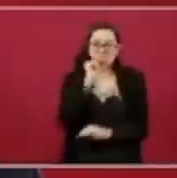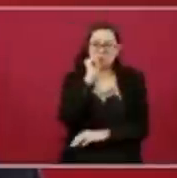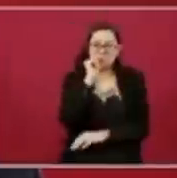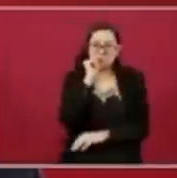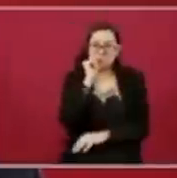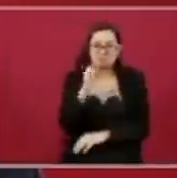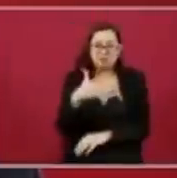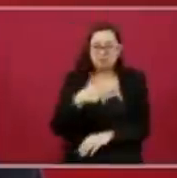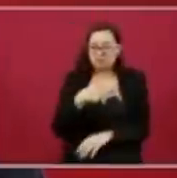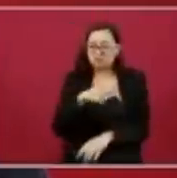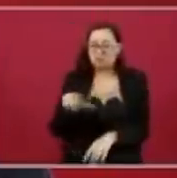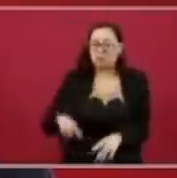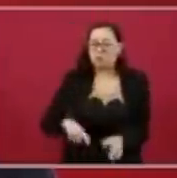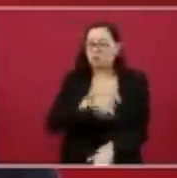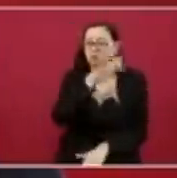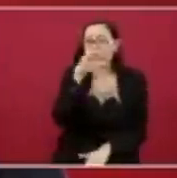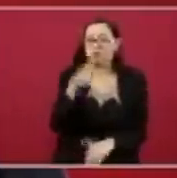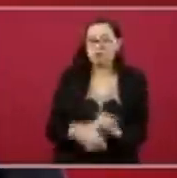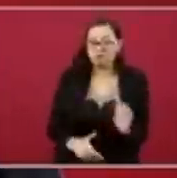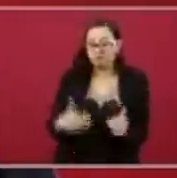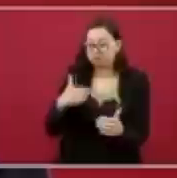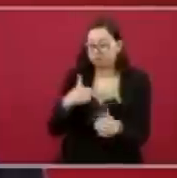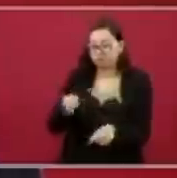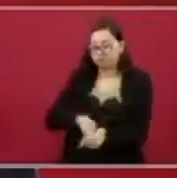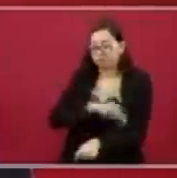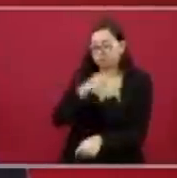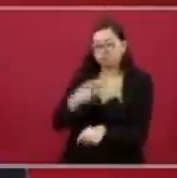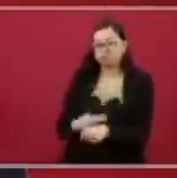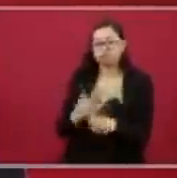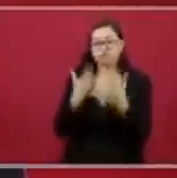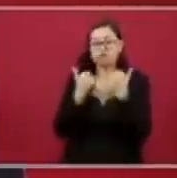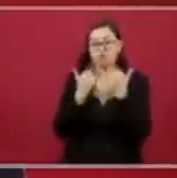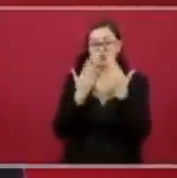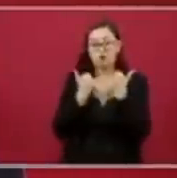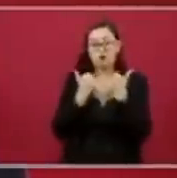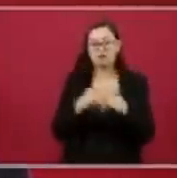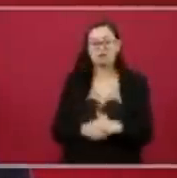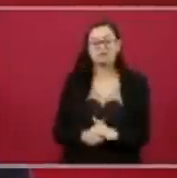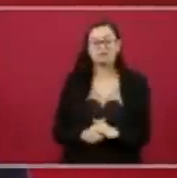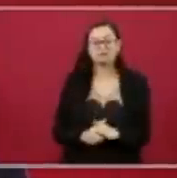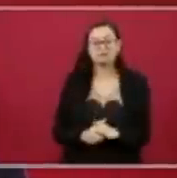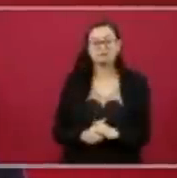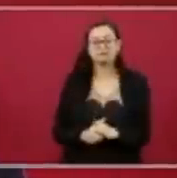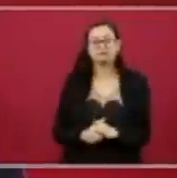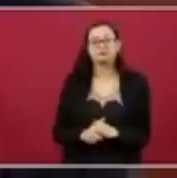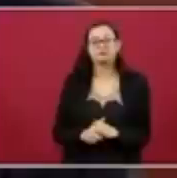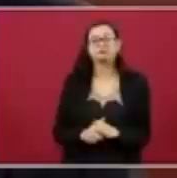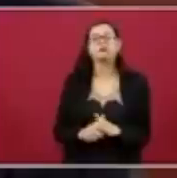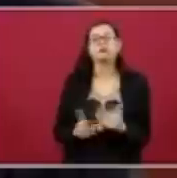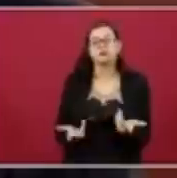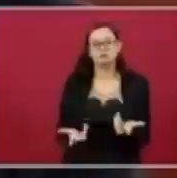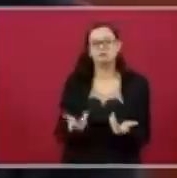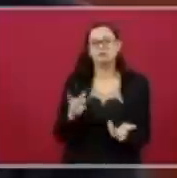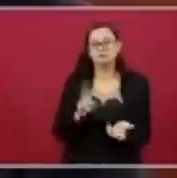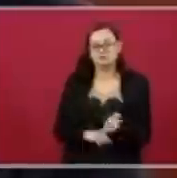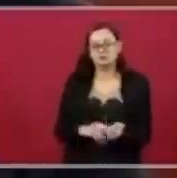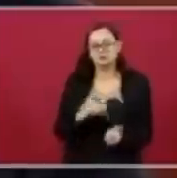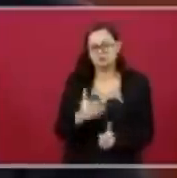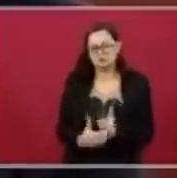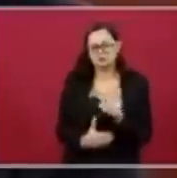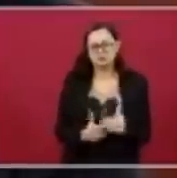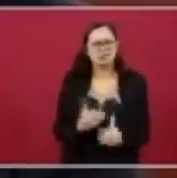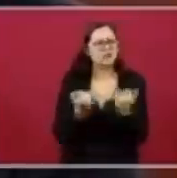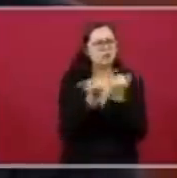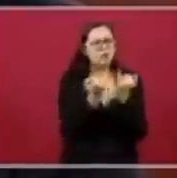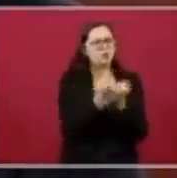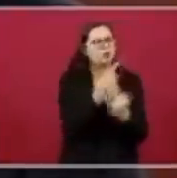finalicé el gobierno, porque también hay un procedimiento bien definido, existe también en los